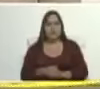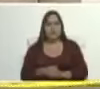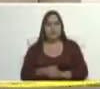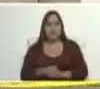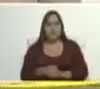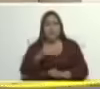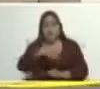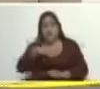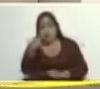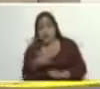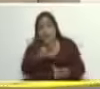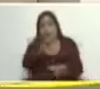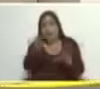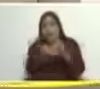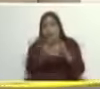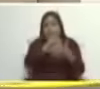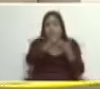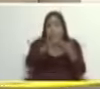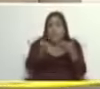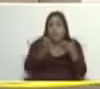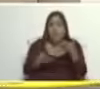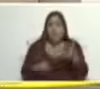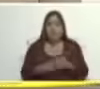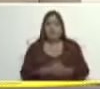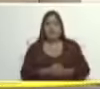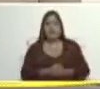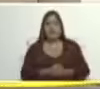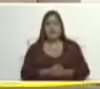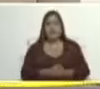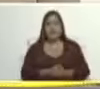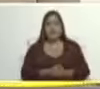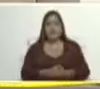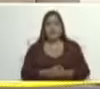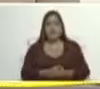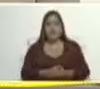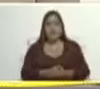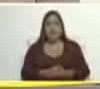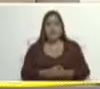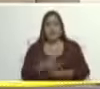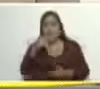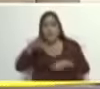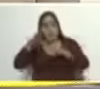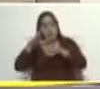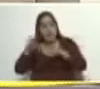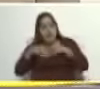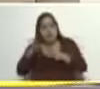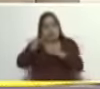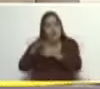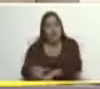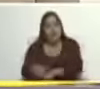es que uno tiene que adaptarse estratégicamente con el colonialismo y el imperialismo